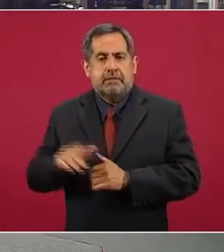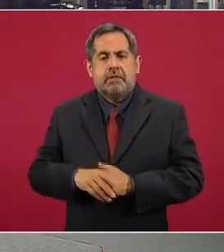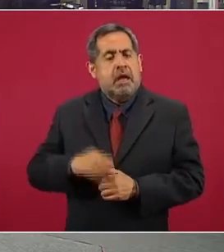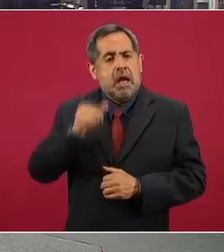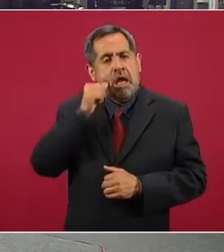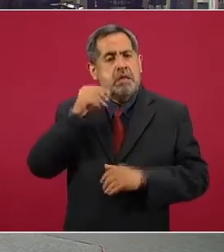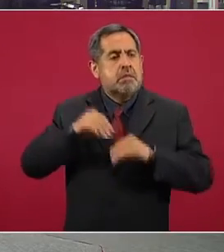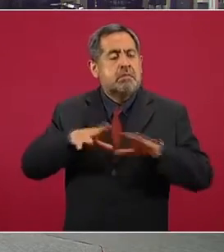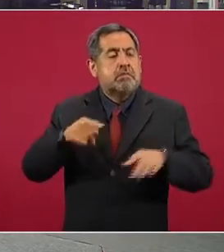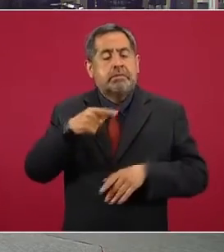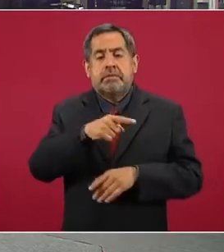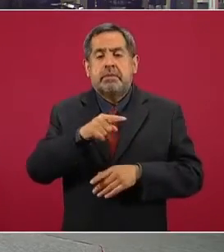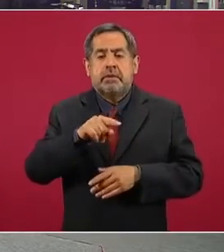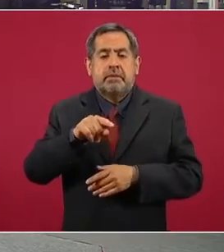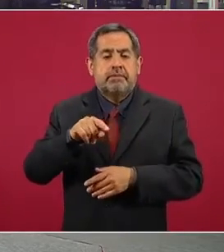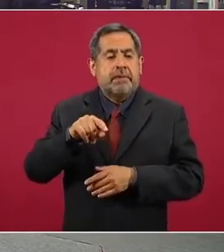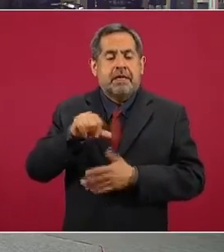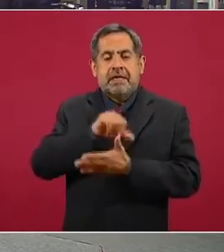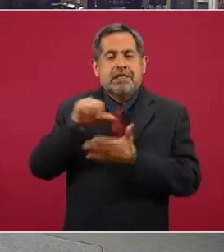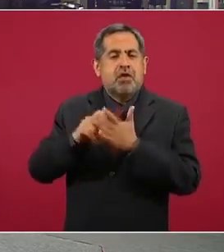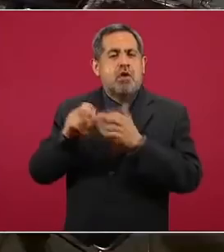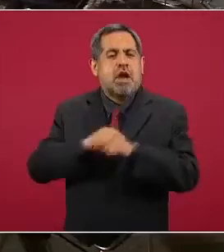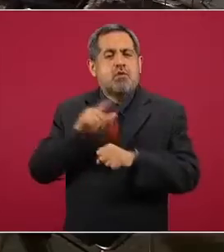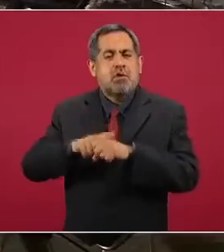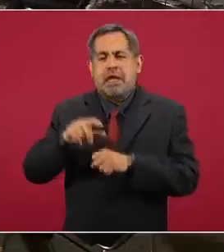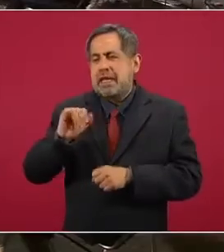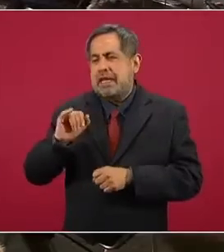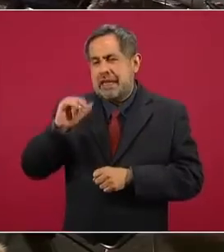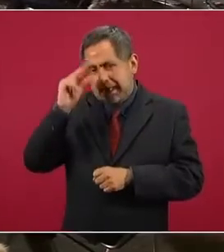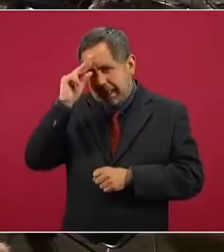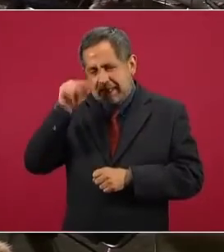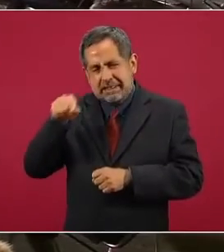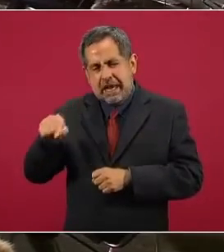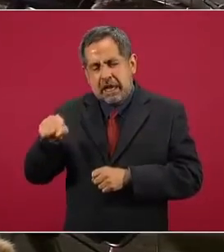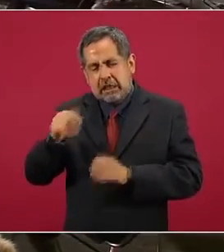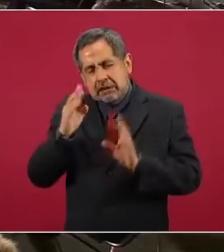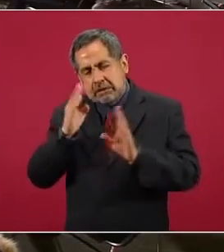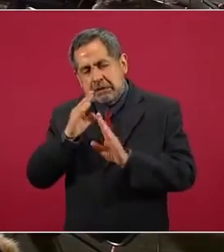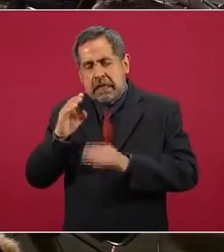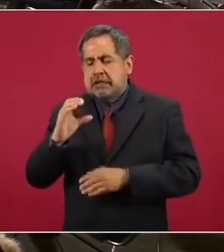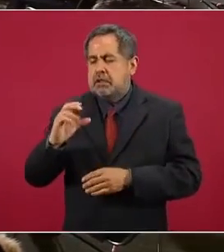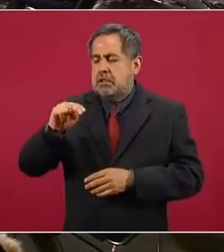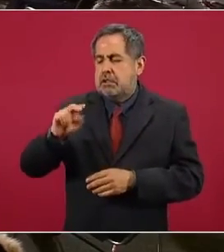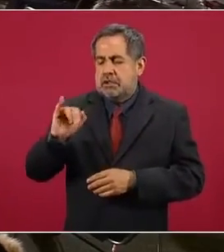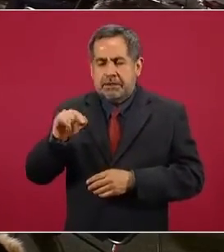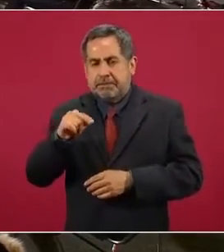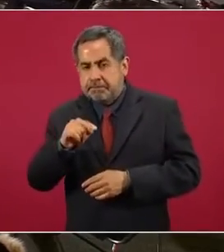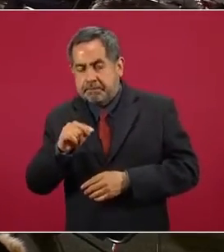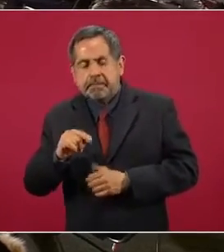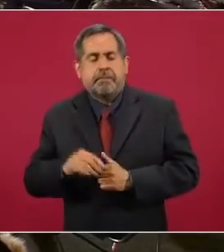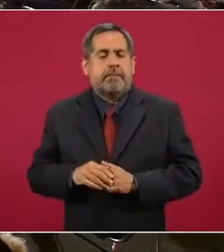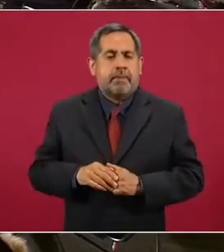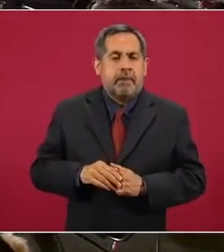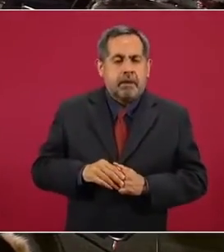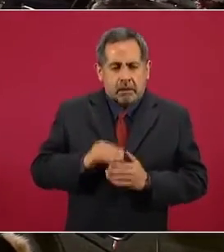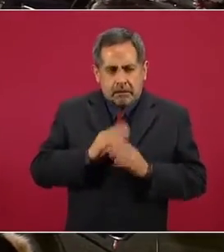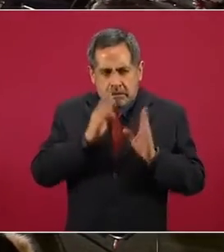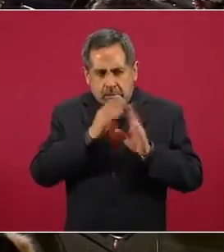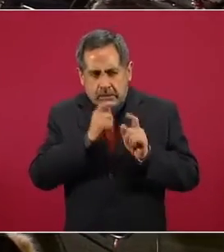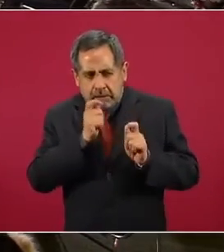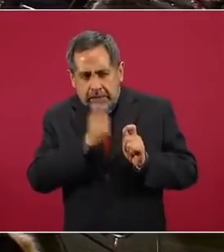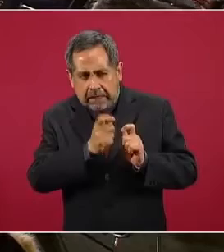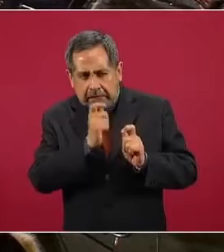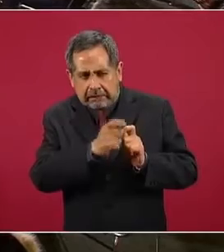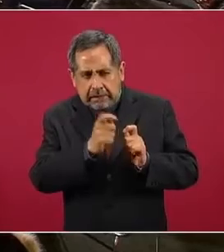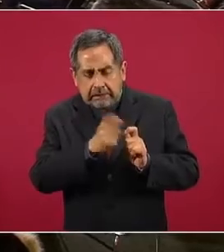que el Centro Nacional de Inteligencia mantiene pues un monitoreo, si puede llamarse así, de las actividades del